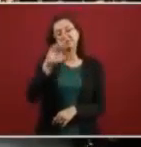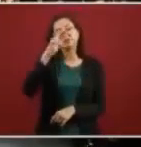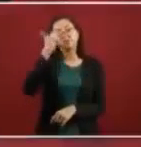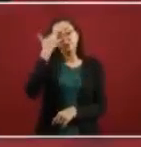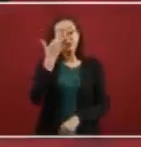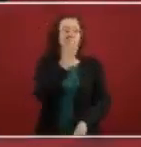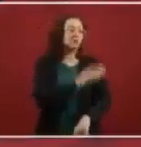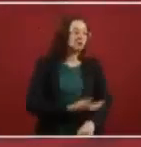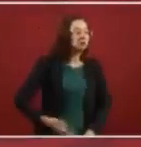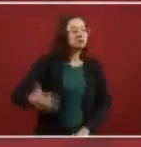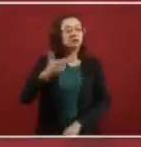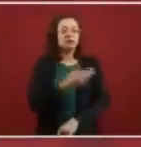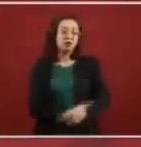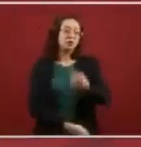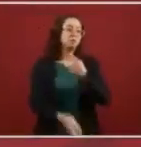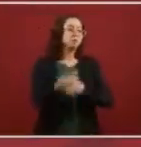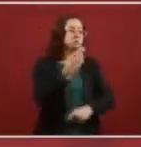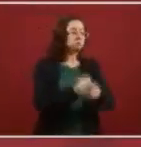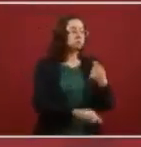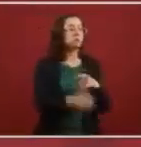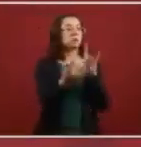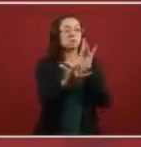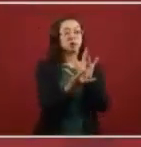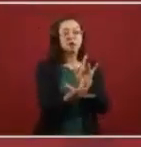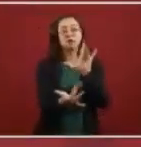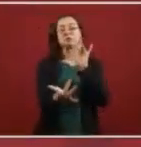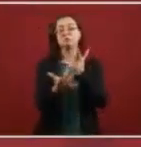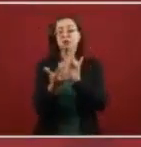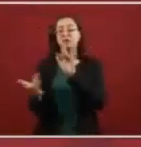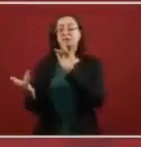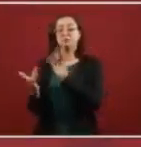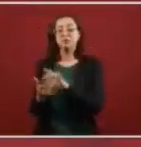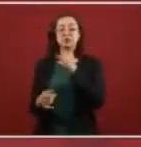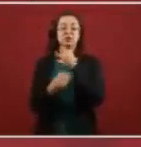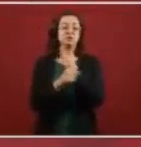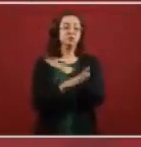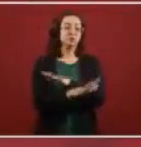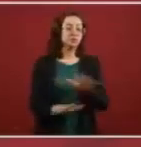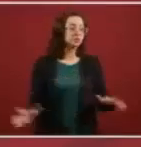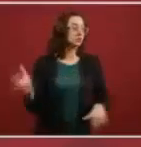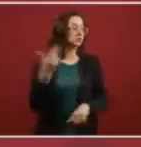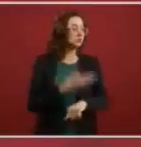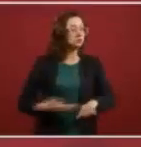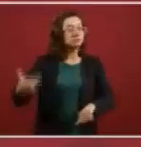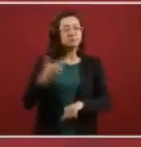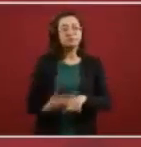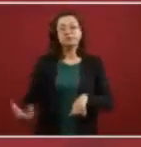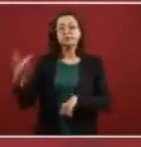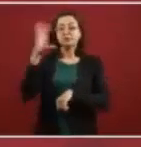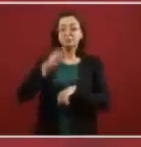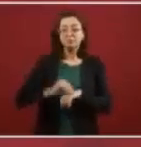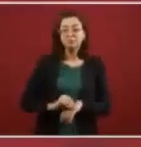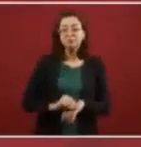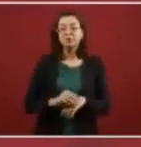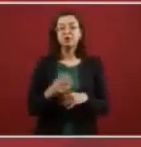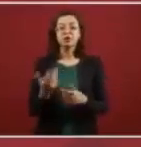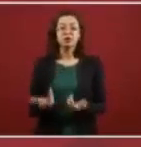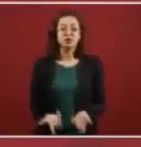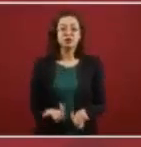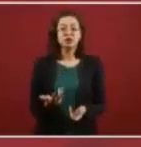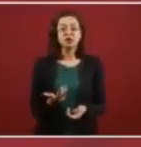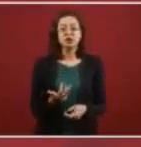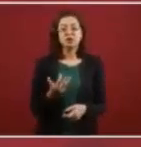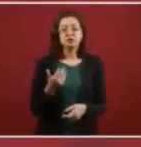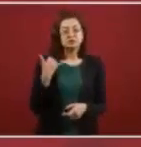en la dirección correspondiente mandarles los datos sacar el permiso llámeme ahorita en un